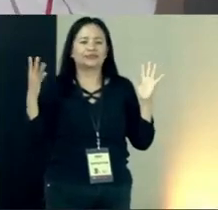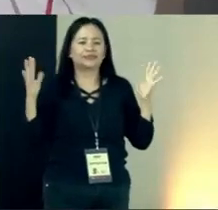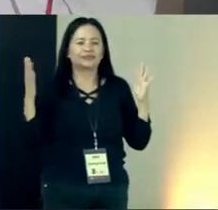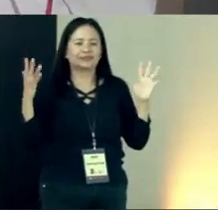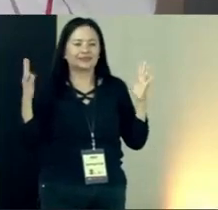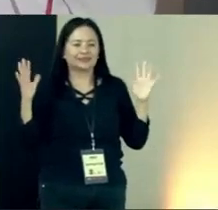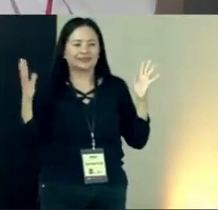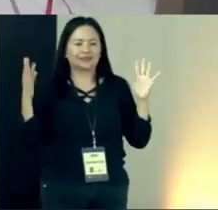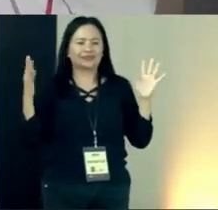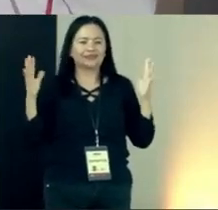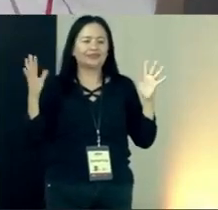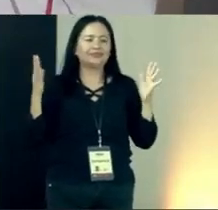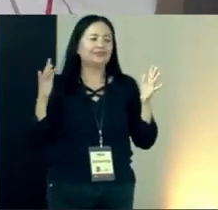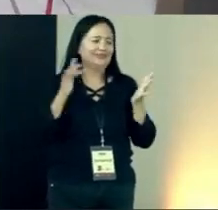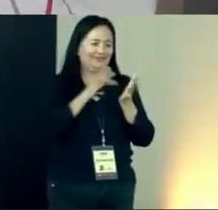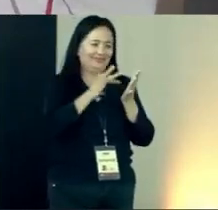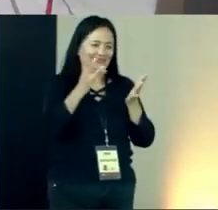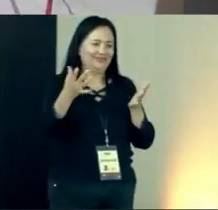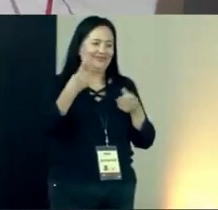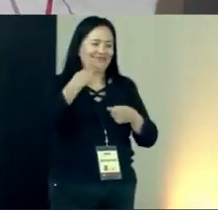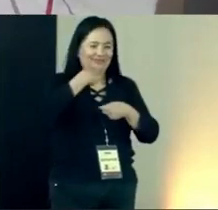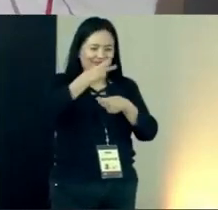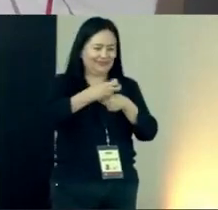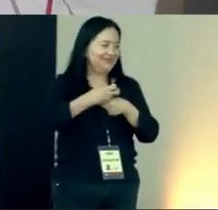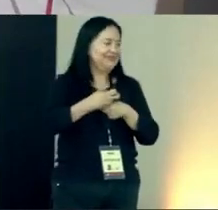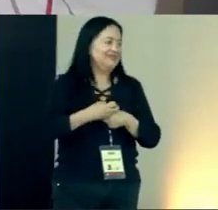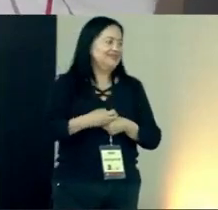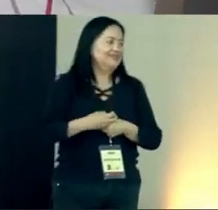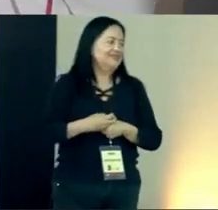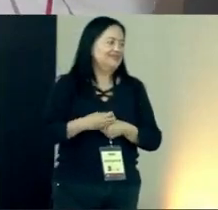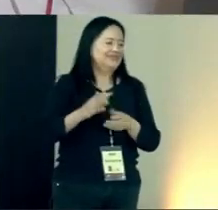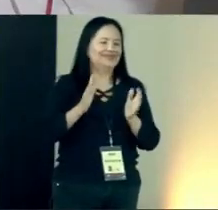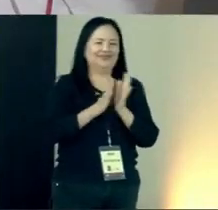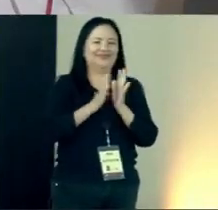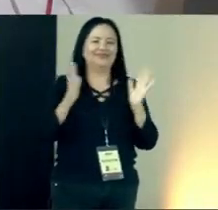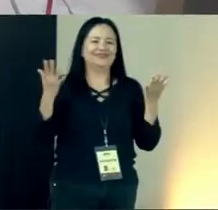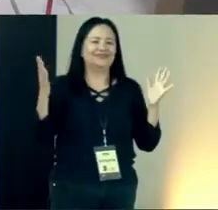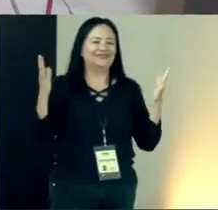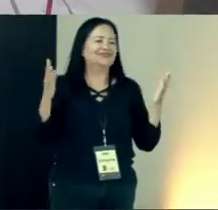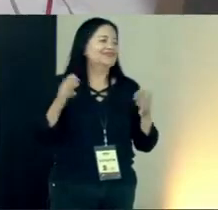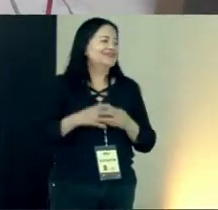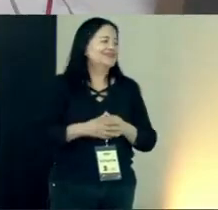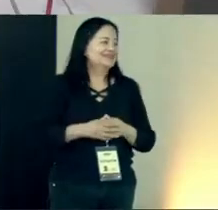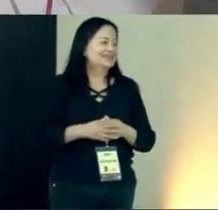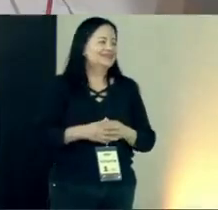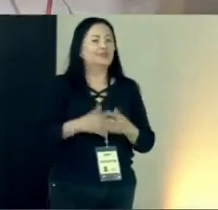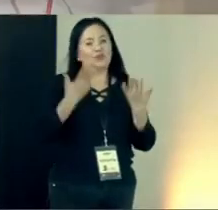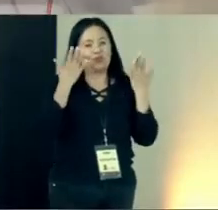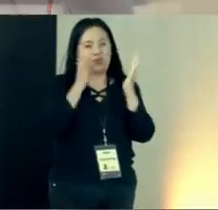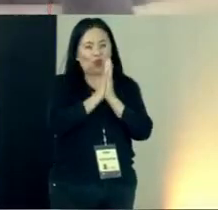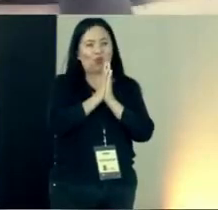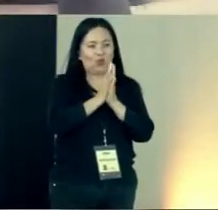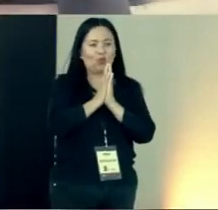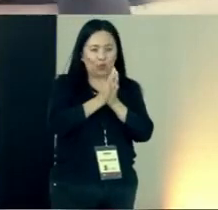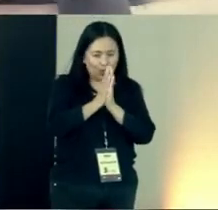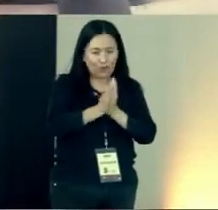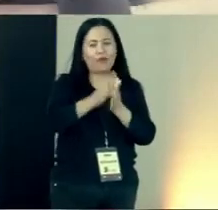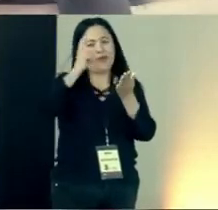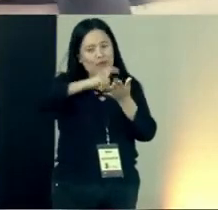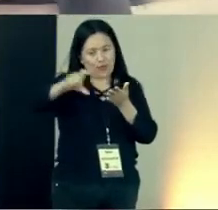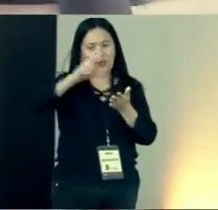qué placer, gracias por la invitación y por compartir el escenario con ella, que siempre es una maravilla. Y no se vayan, por favor, sin su